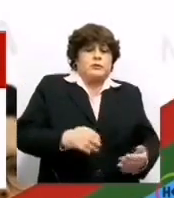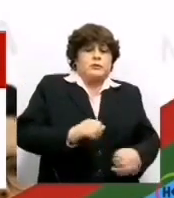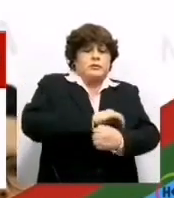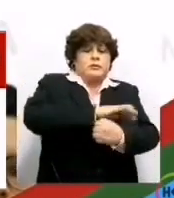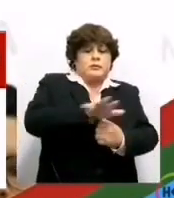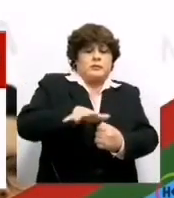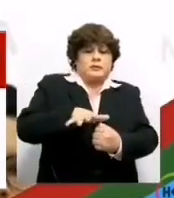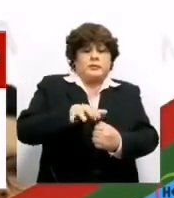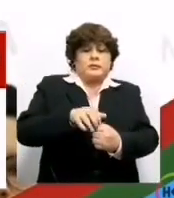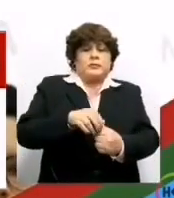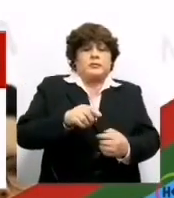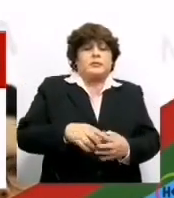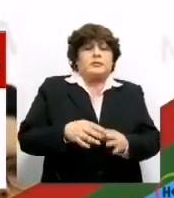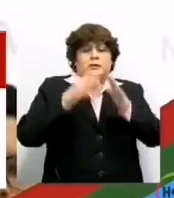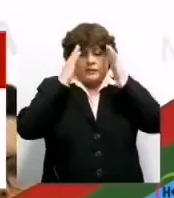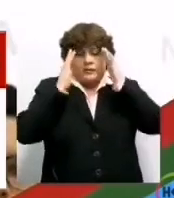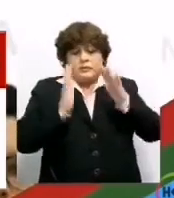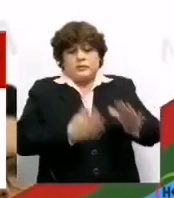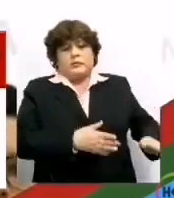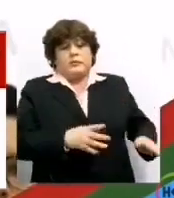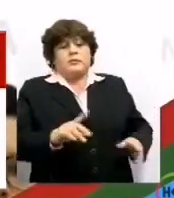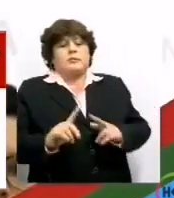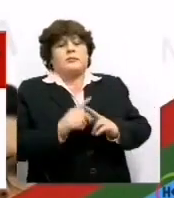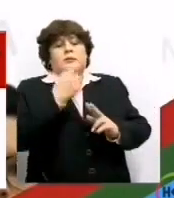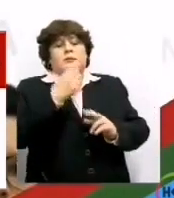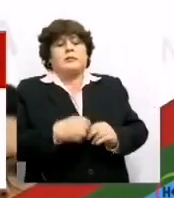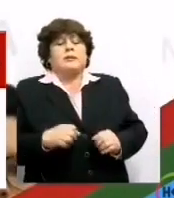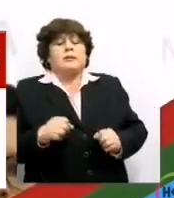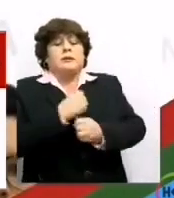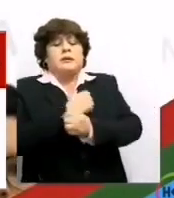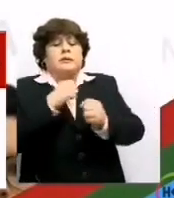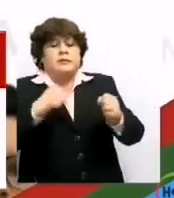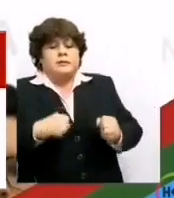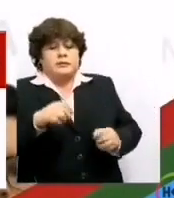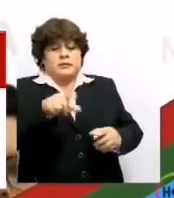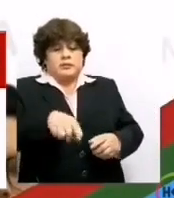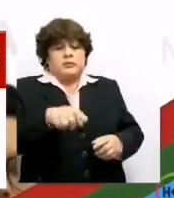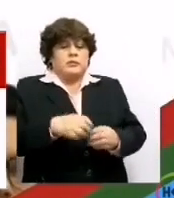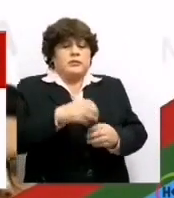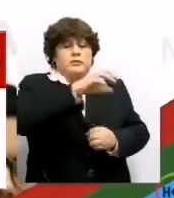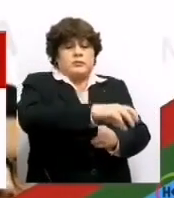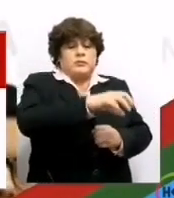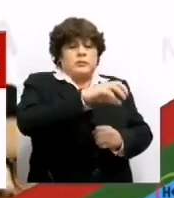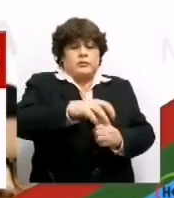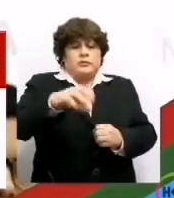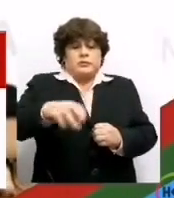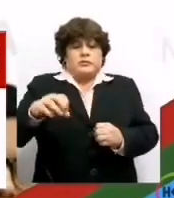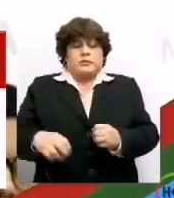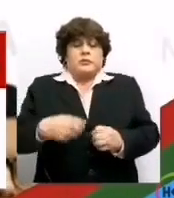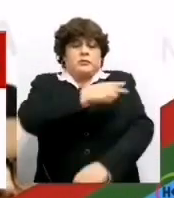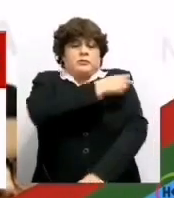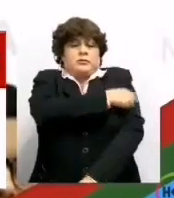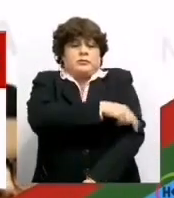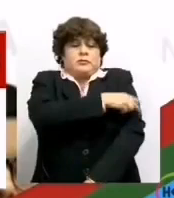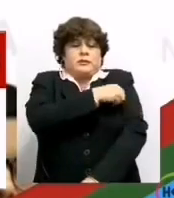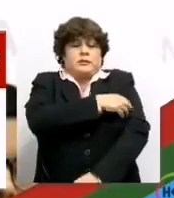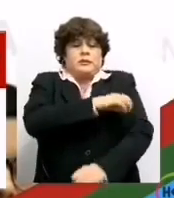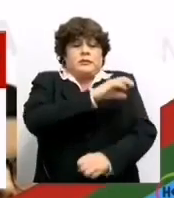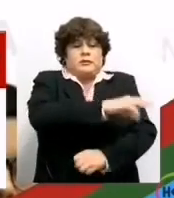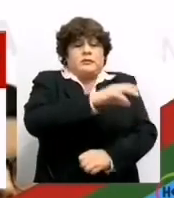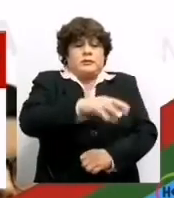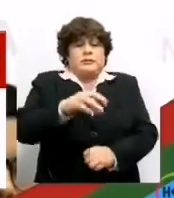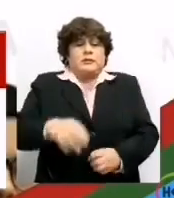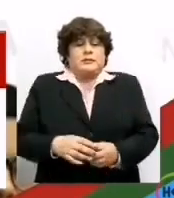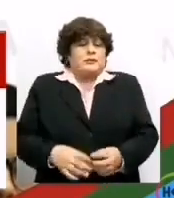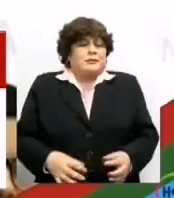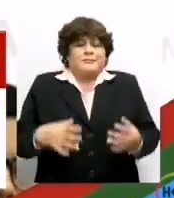Por qué Porque está descuidado el primer nivel de la salud las postas están descuidados los hospitales de las provincias es